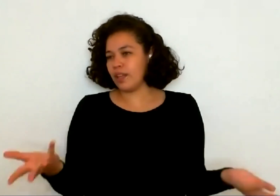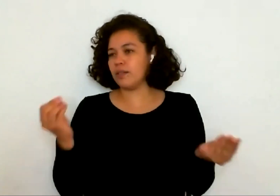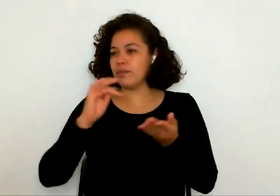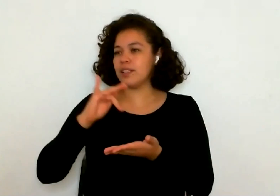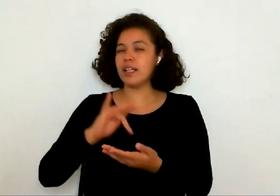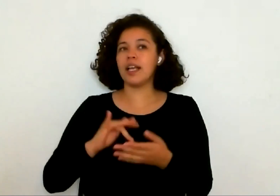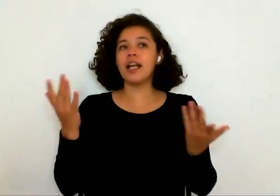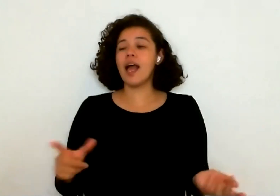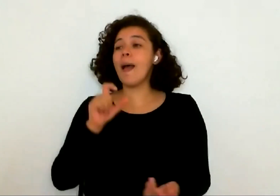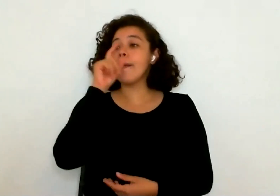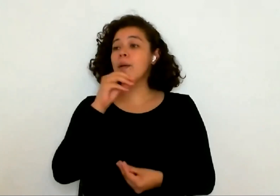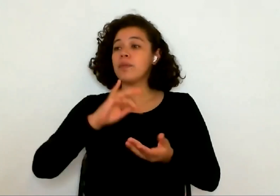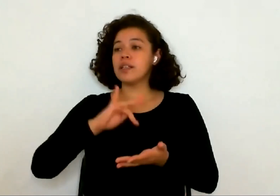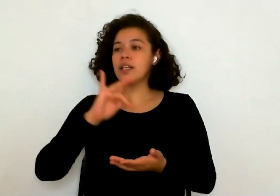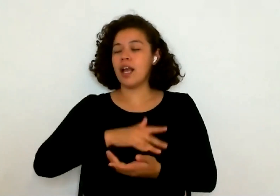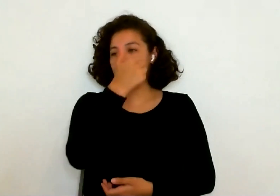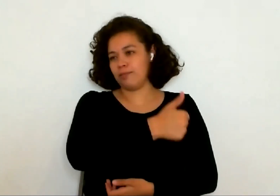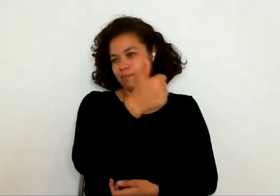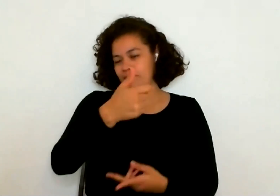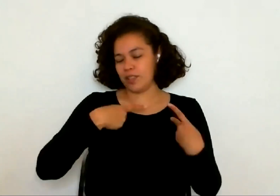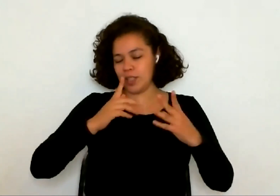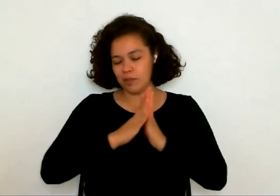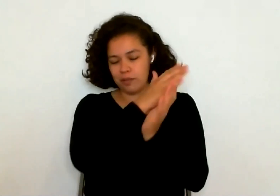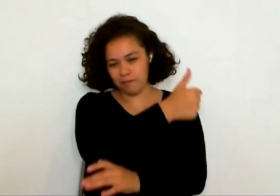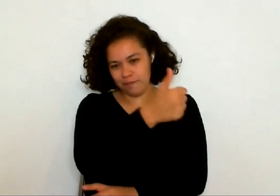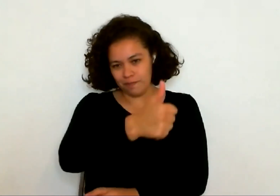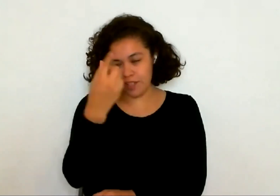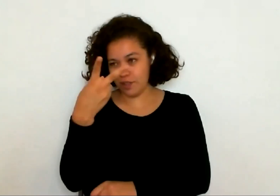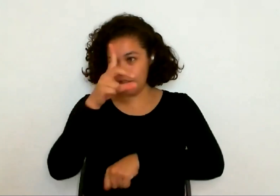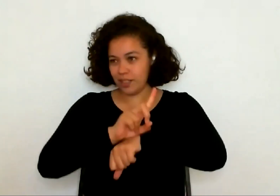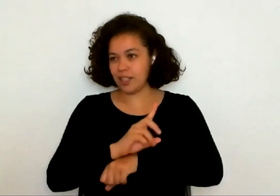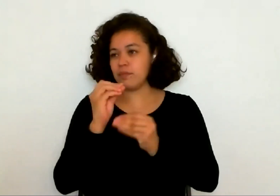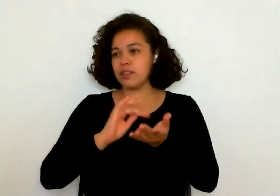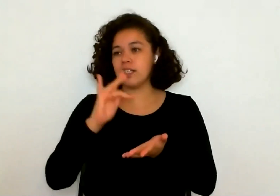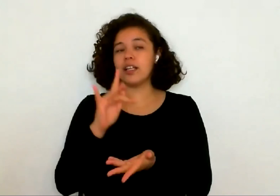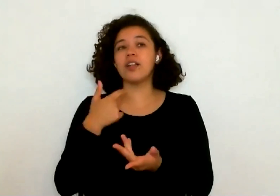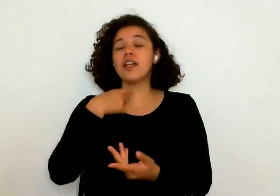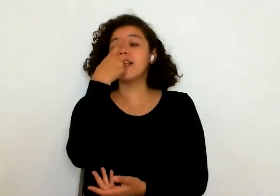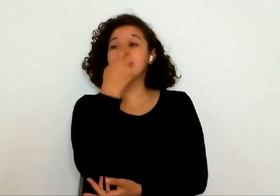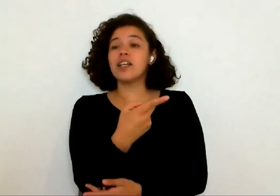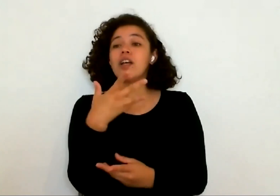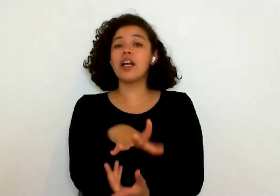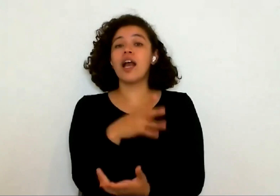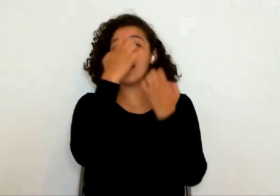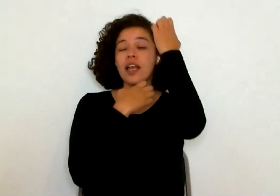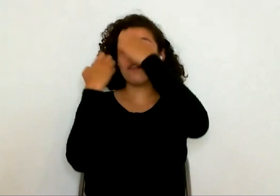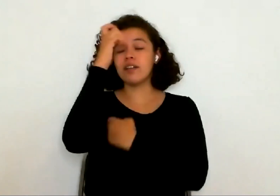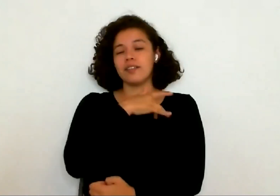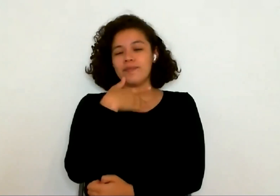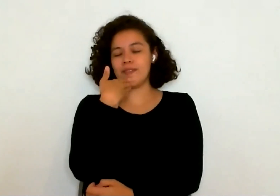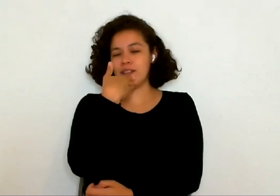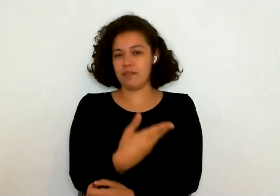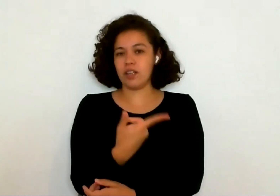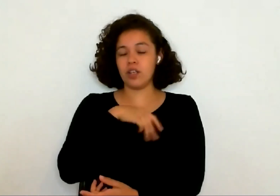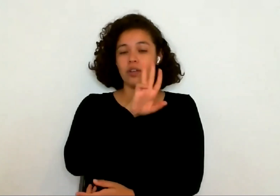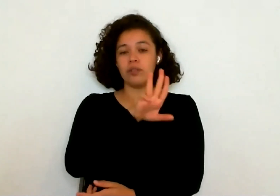Gracias. También muchas gracias a cada uno de nuestros participantes que estuvieran en las dos sesiones. Les invito a que contesten nuestra evaluación de satisfacción. He dejado el